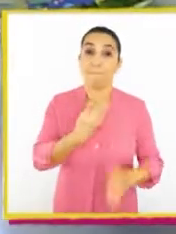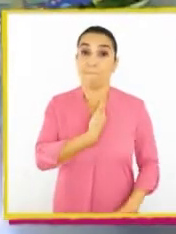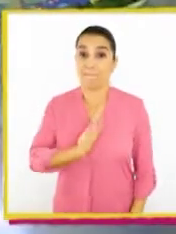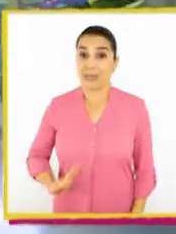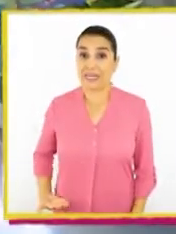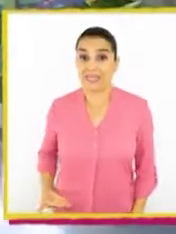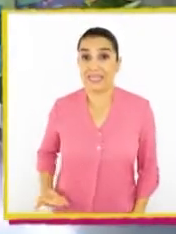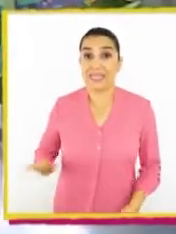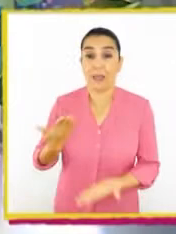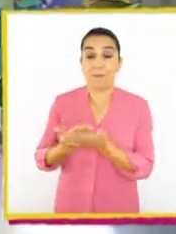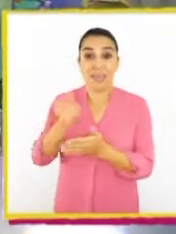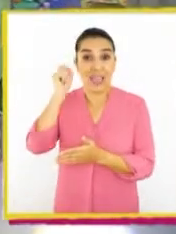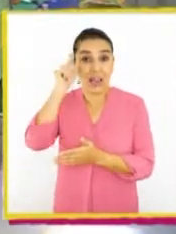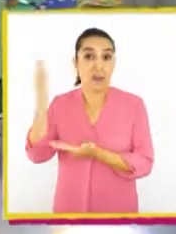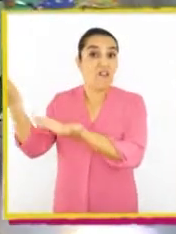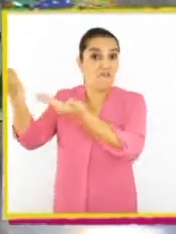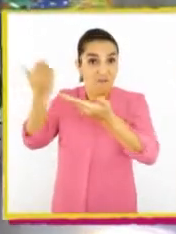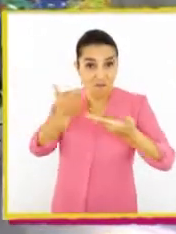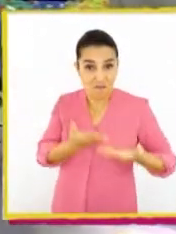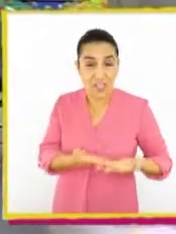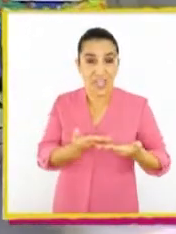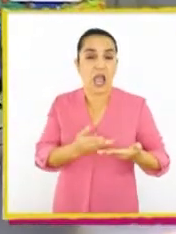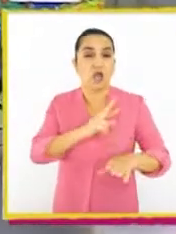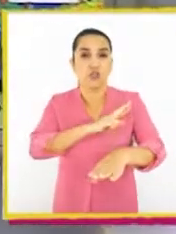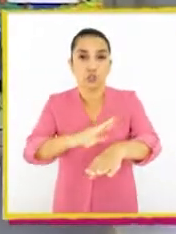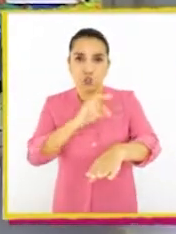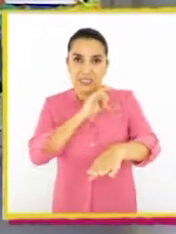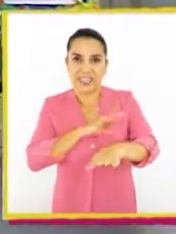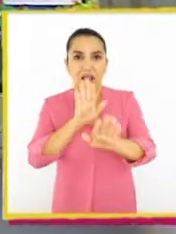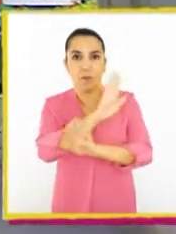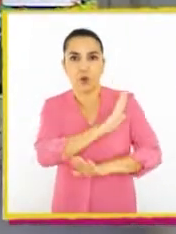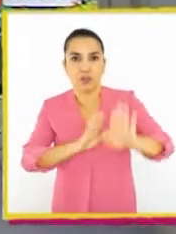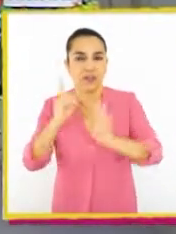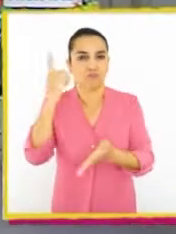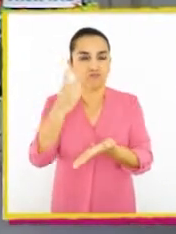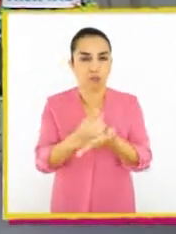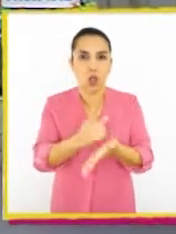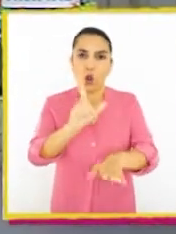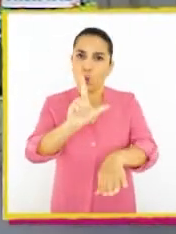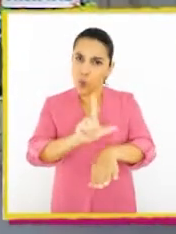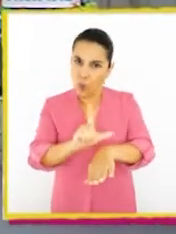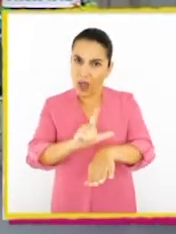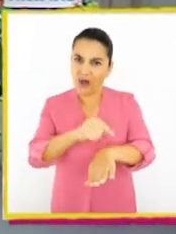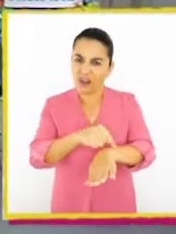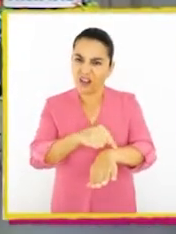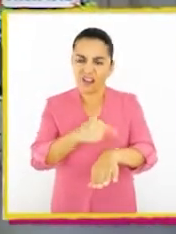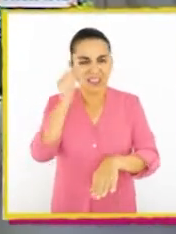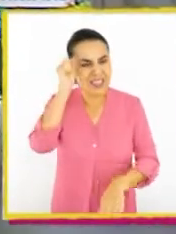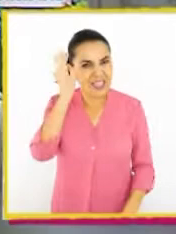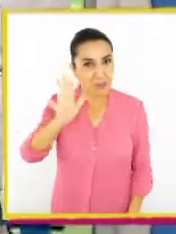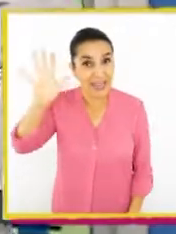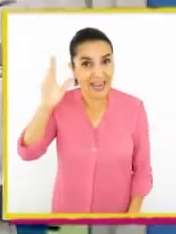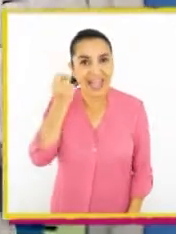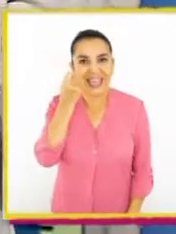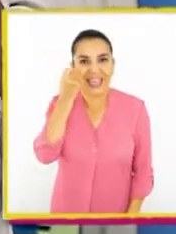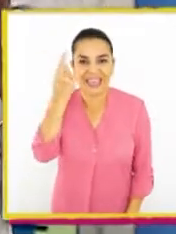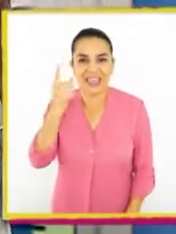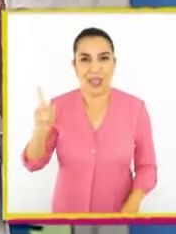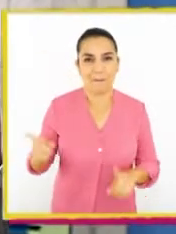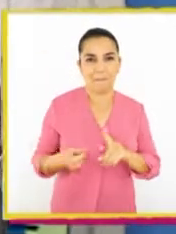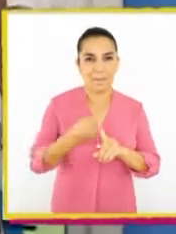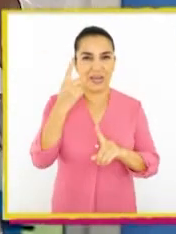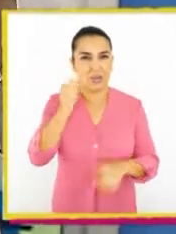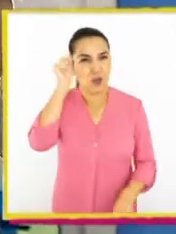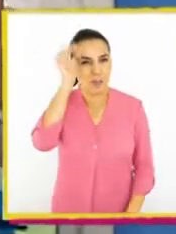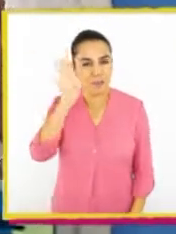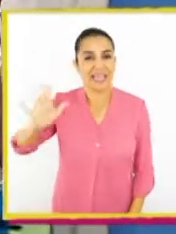El presidente pide a los alemanes que vengan al sur de Chile para proteger la soberanía de esa zona. ¿Se imaginan qué es eso? Para